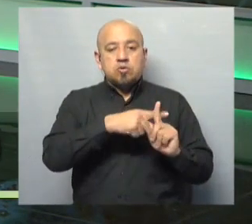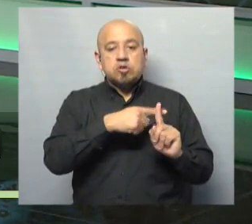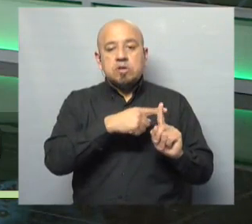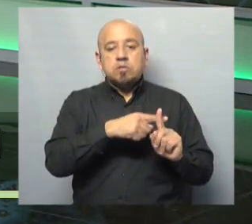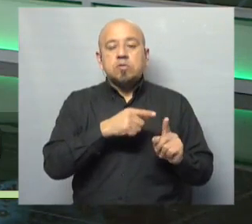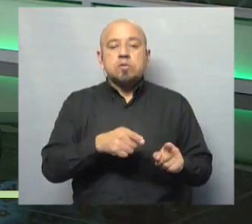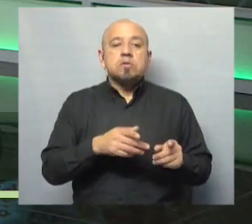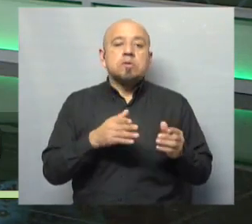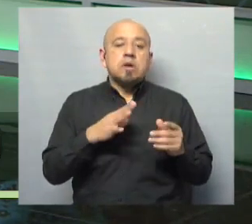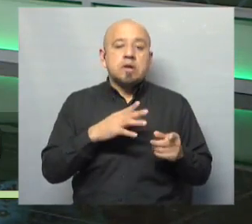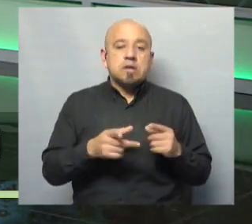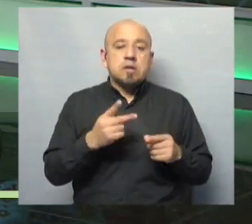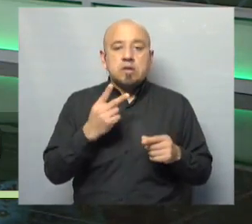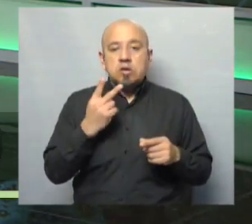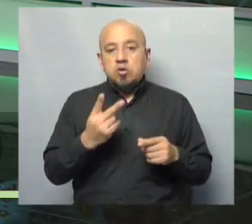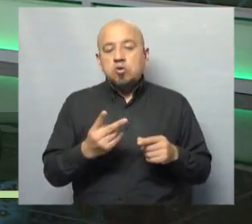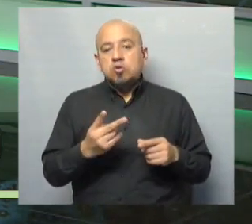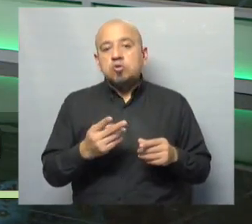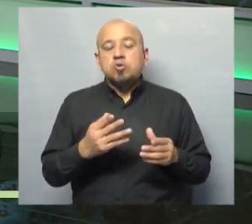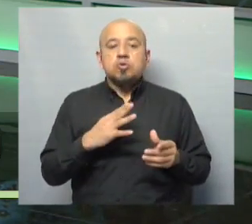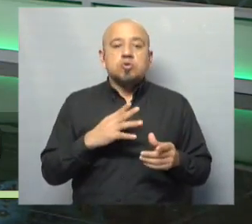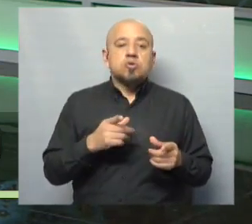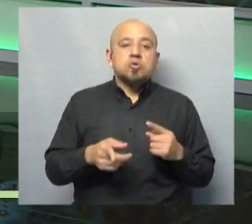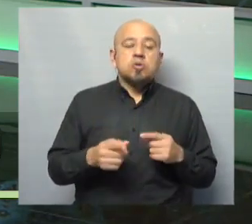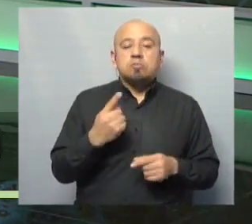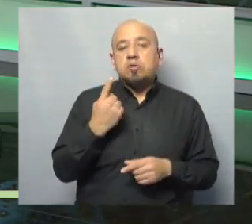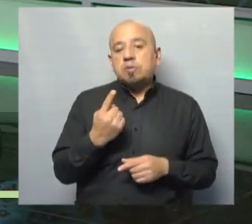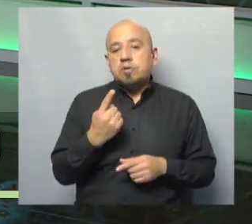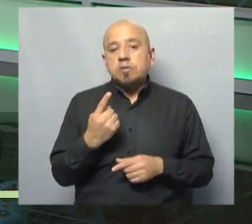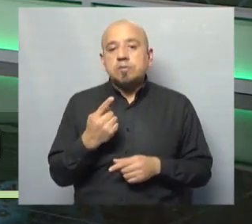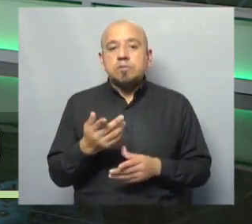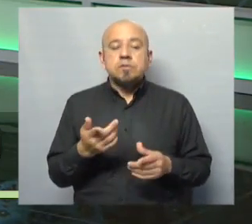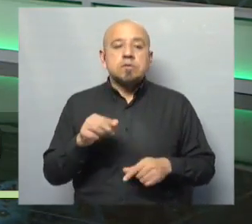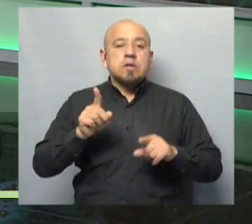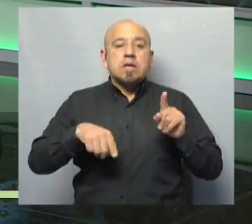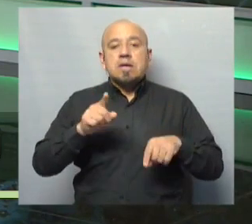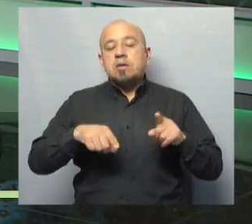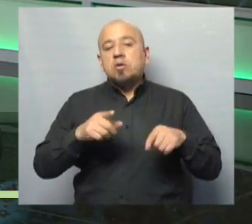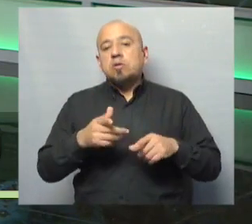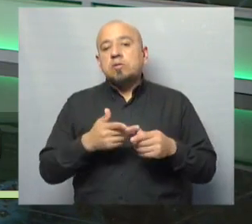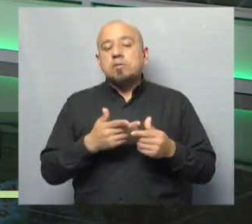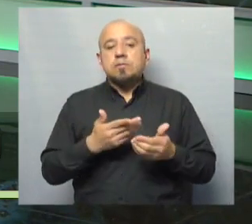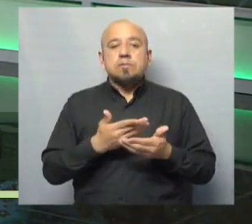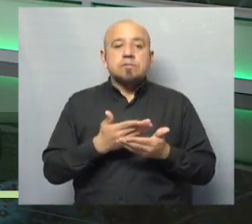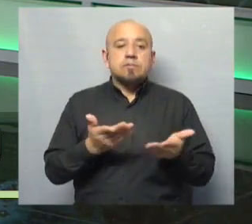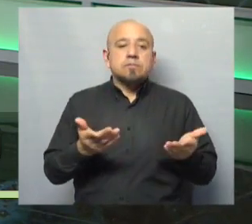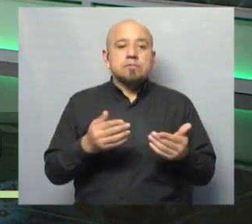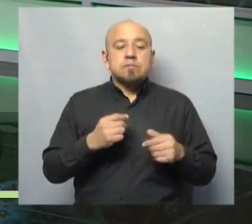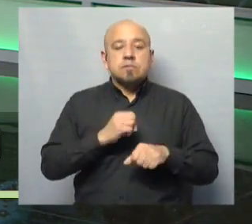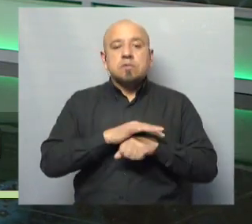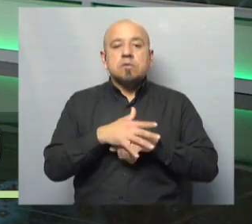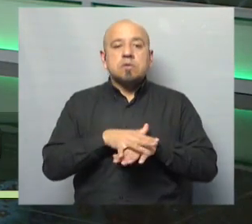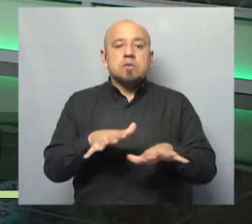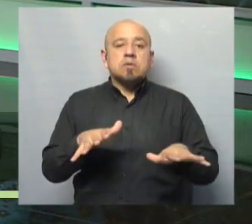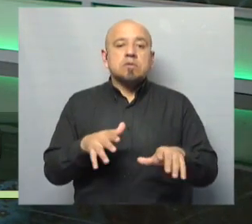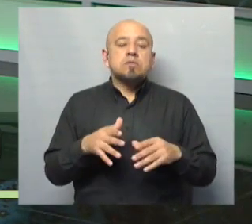claramente hay dos elementos que en parte están relacionados el primero es la gestión de la pandemia donde la evaluación de la opinión pública